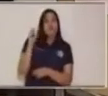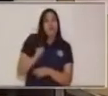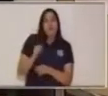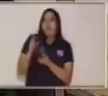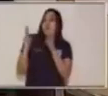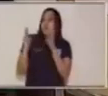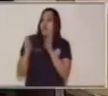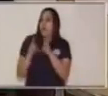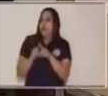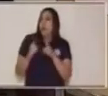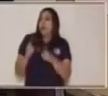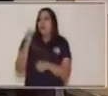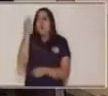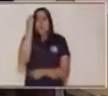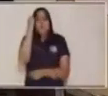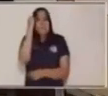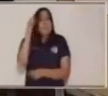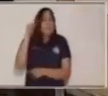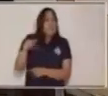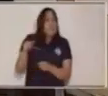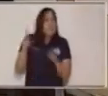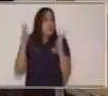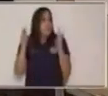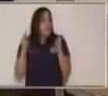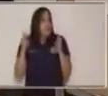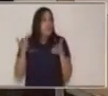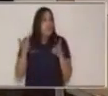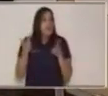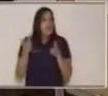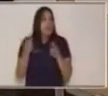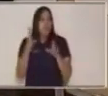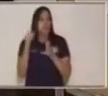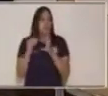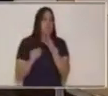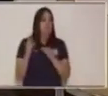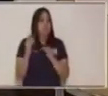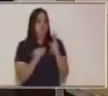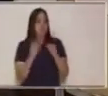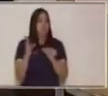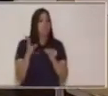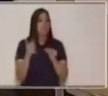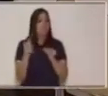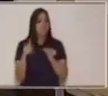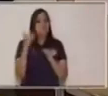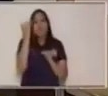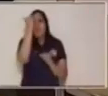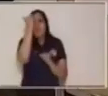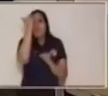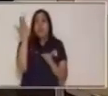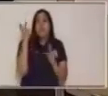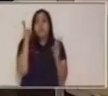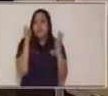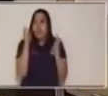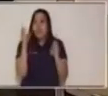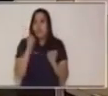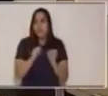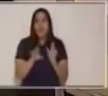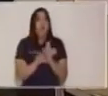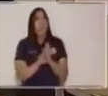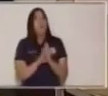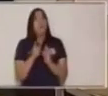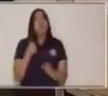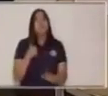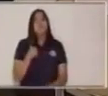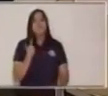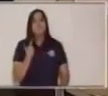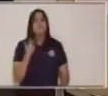pero piensa que este tema ambas personas tienen que saber sobre qué estamos hablando. Por ejemplo, si a me pones a